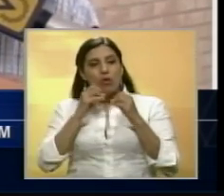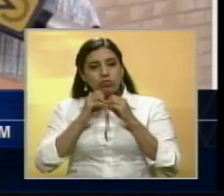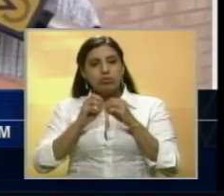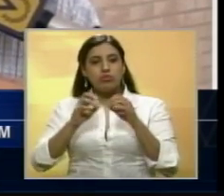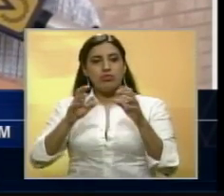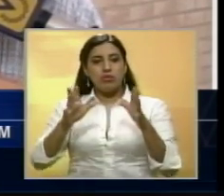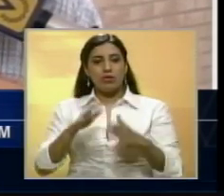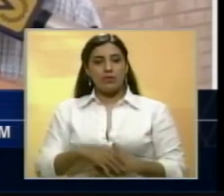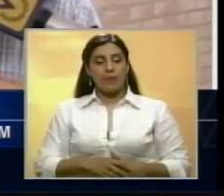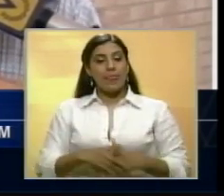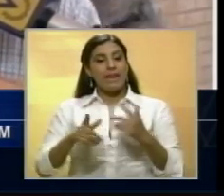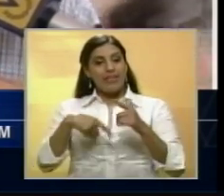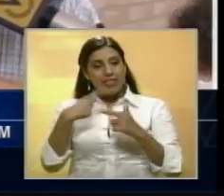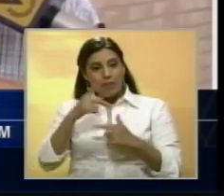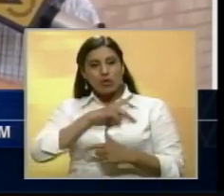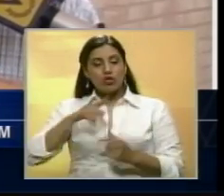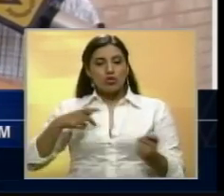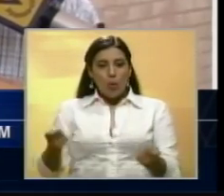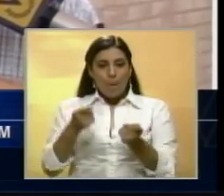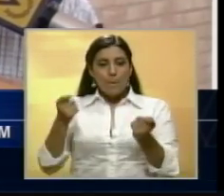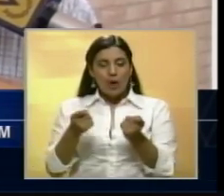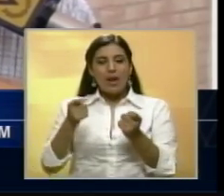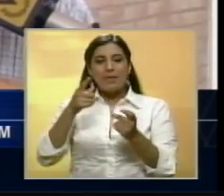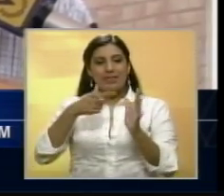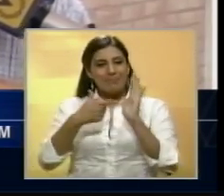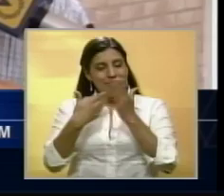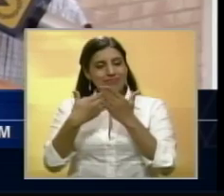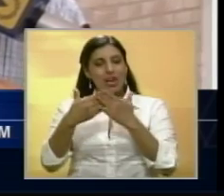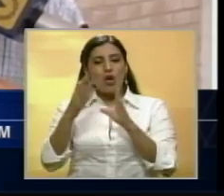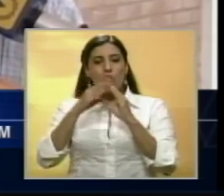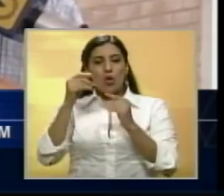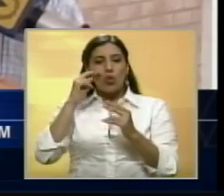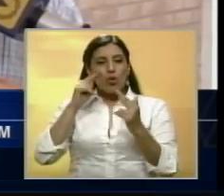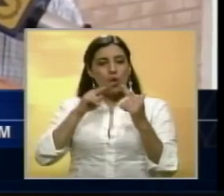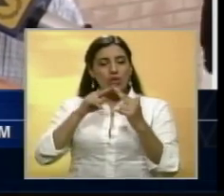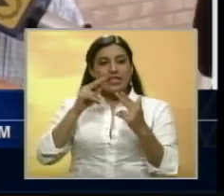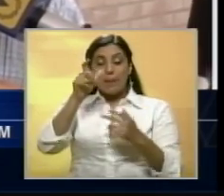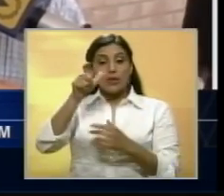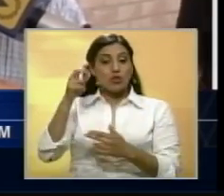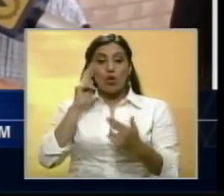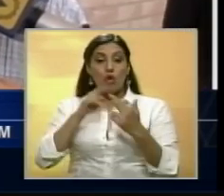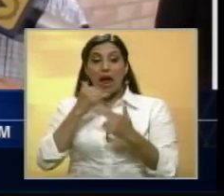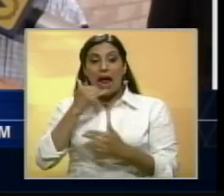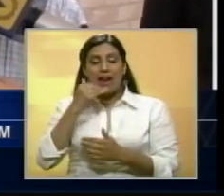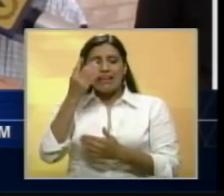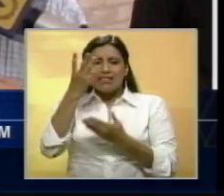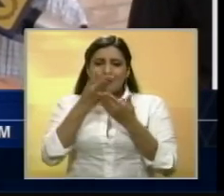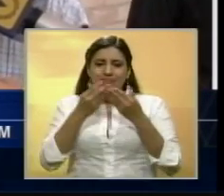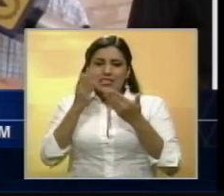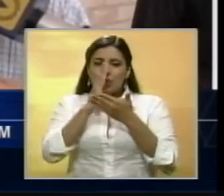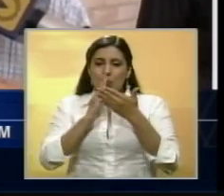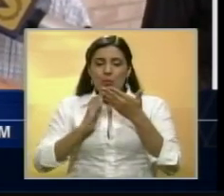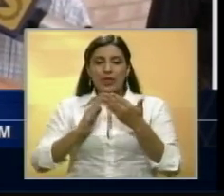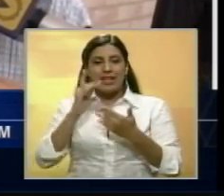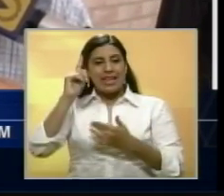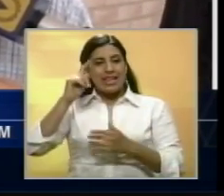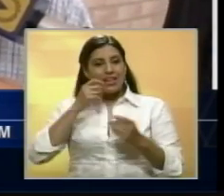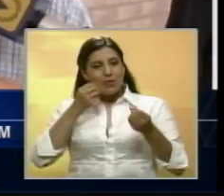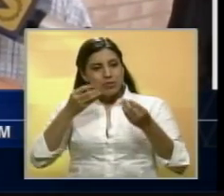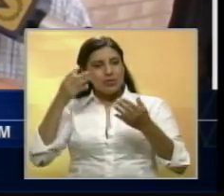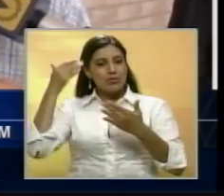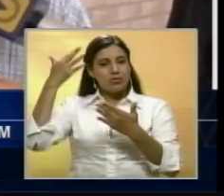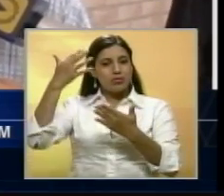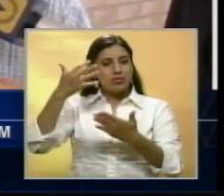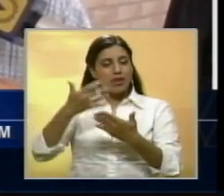aire y luego haremos un programa. Allí van a conocer a los que no conocían la sencillez de Susana y el recorrido que